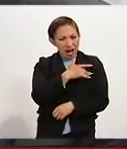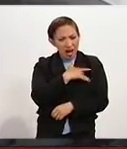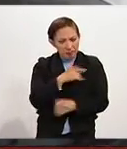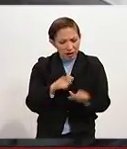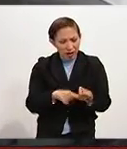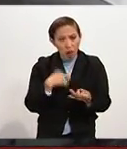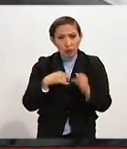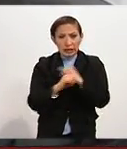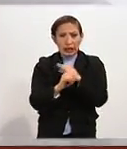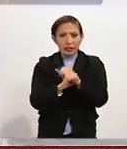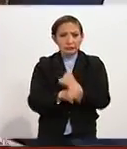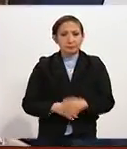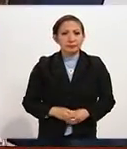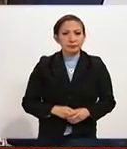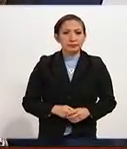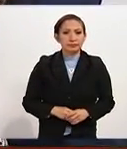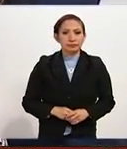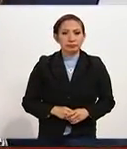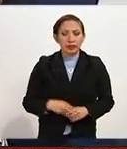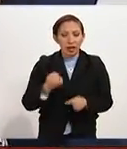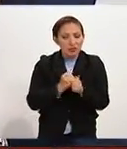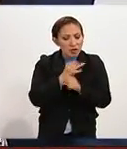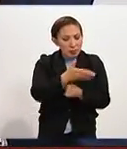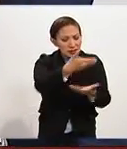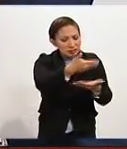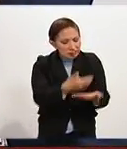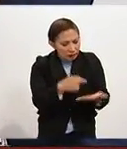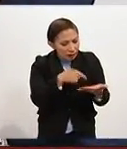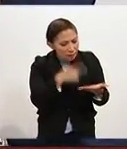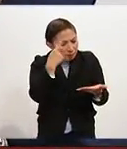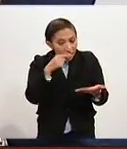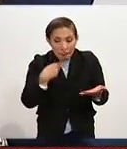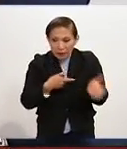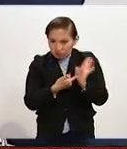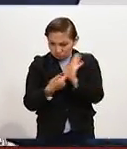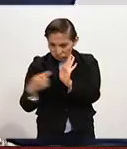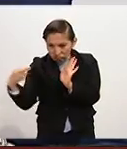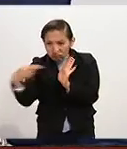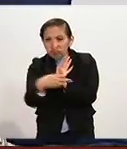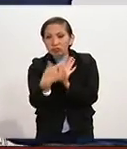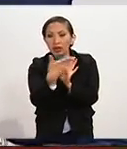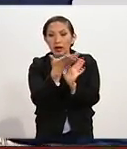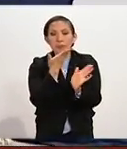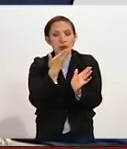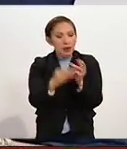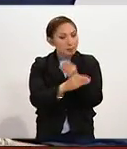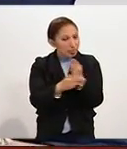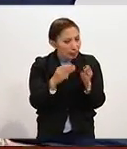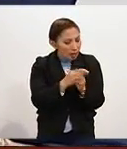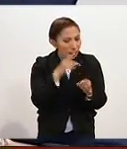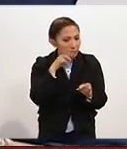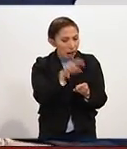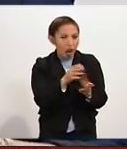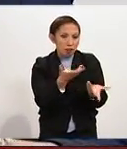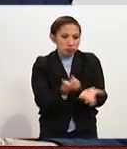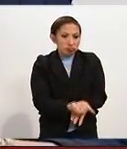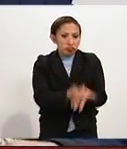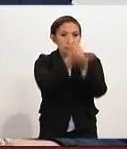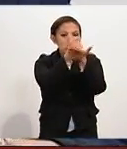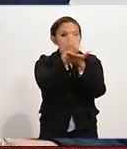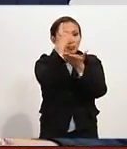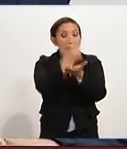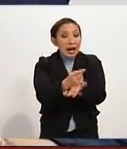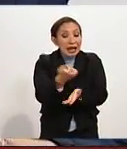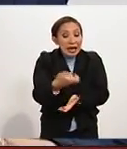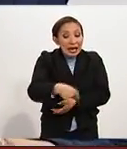o internet. Tener información para los consumidores, tener buenas herramientas es una forma para que